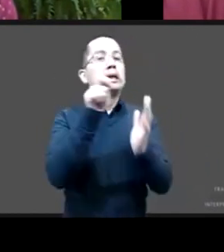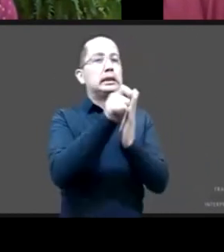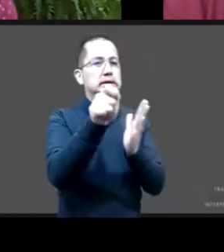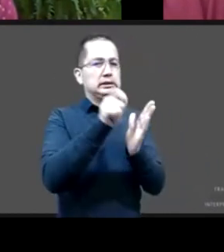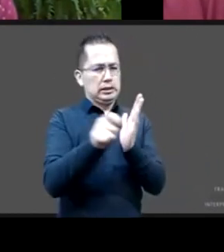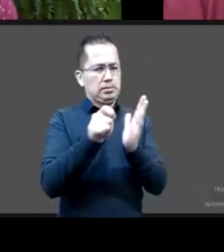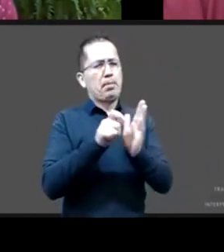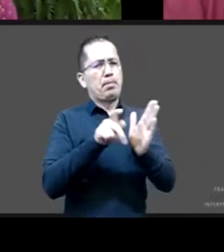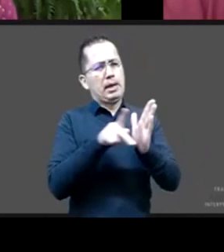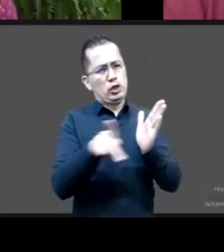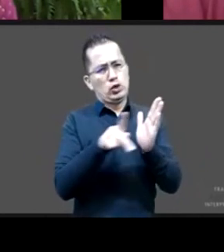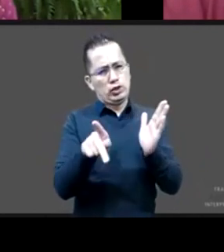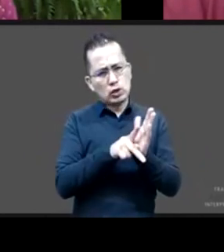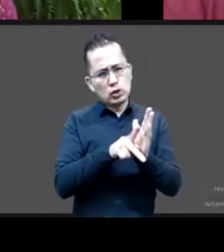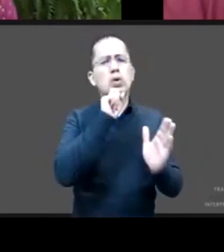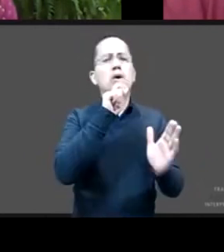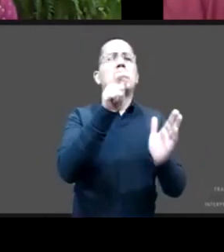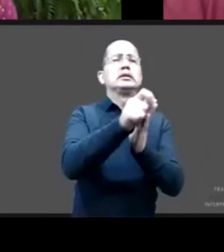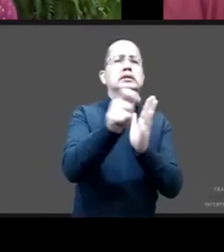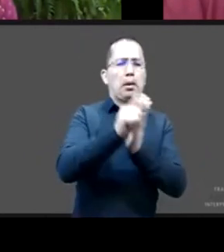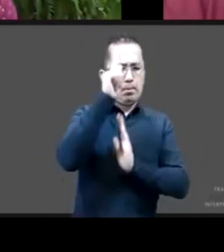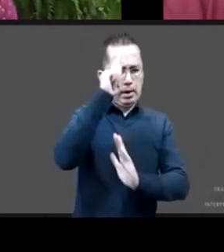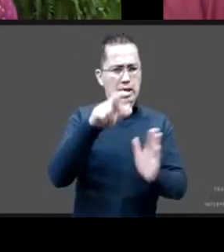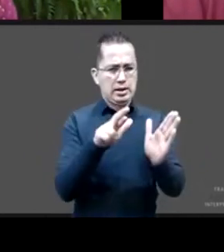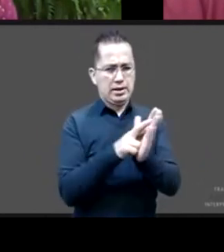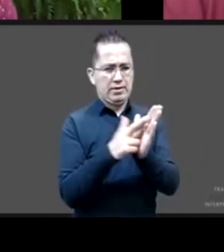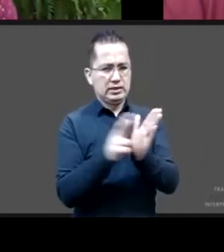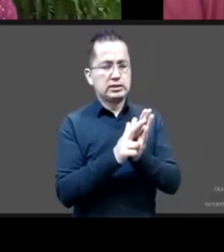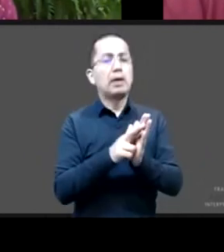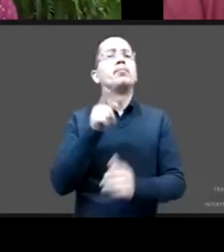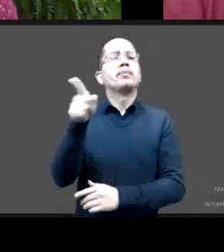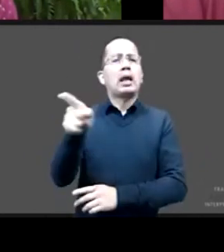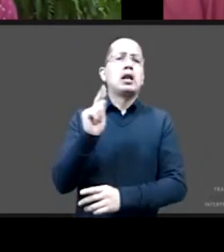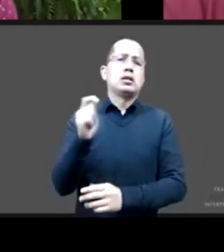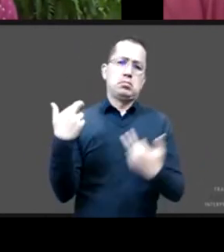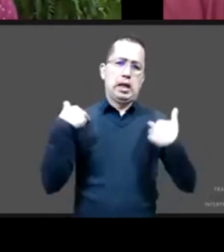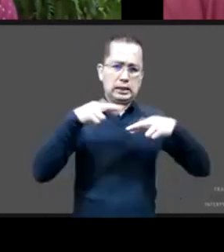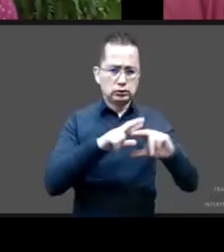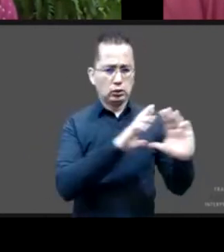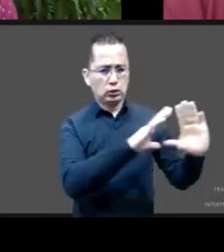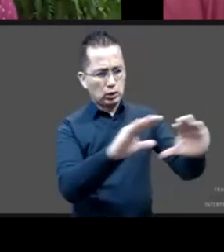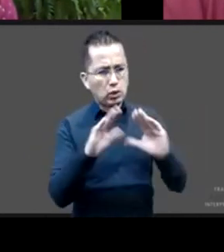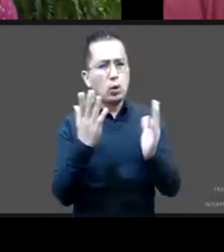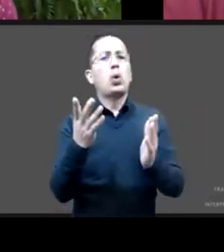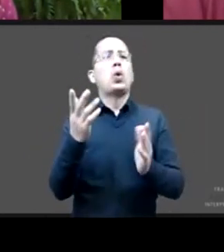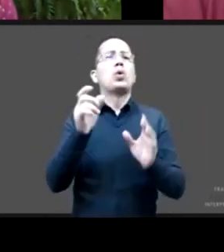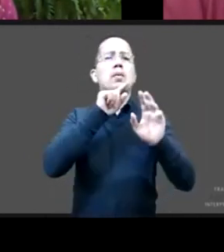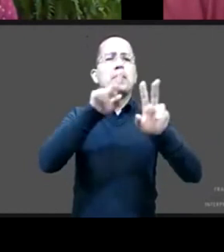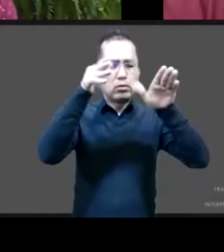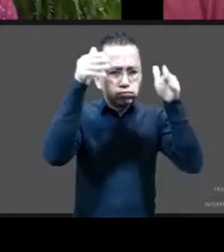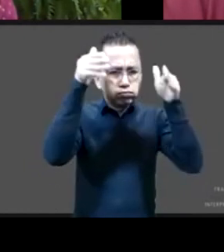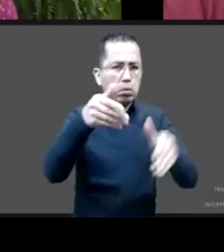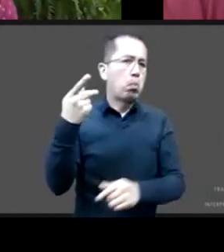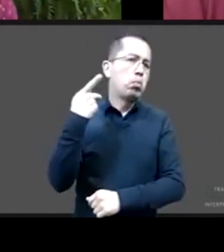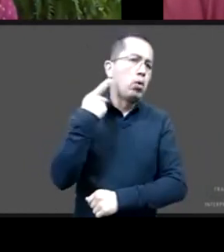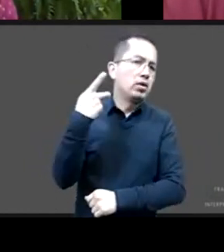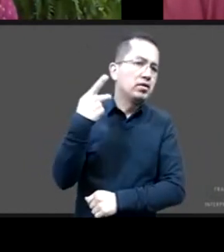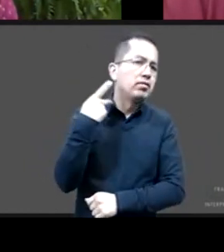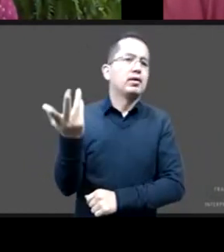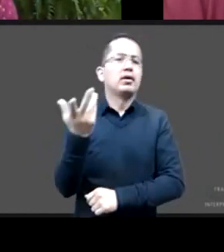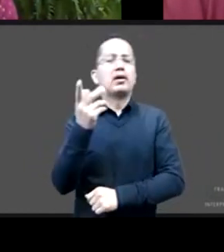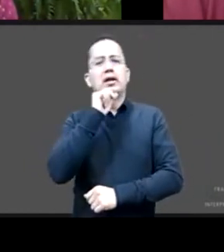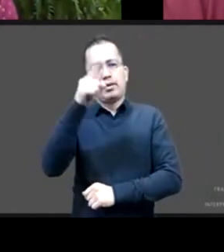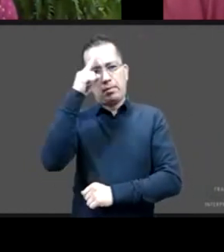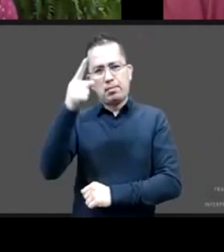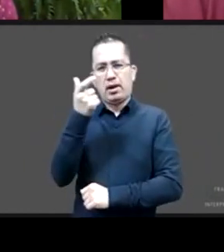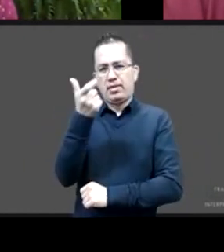en la revista Semana. Eres educador, es politólogo y profesional en finanzas y relaciones internacionales.